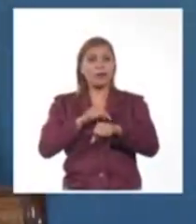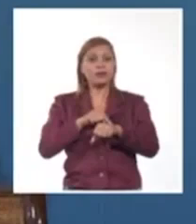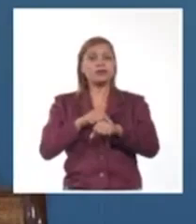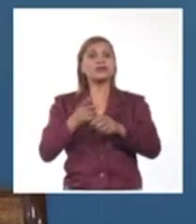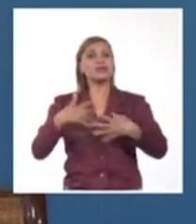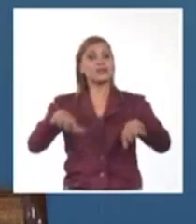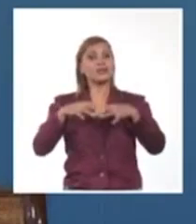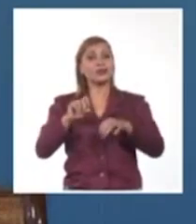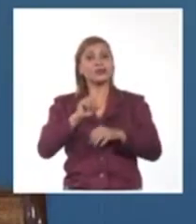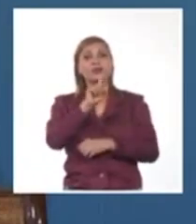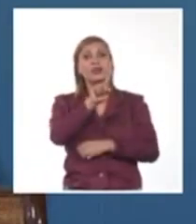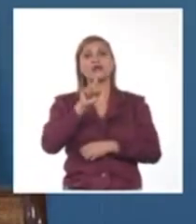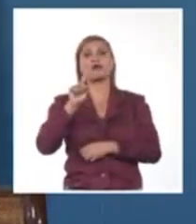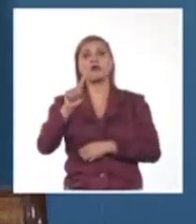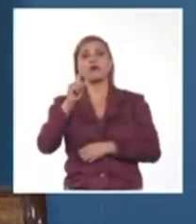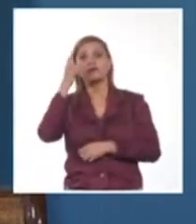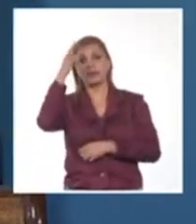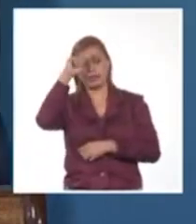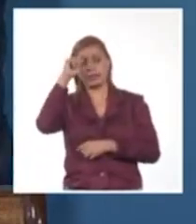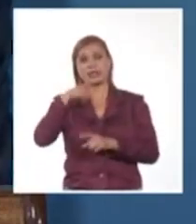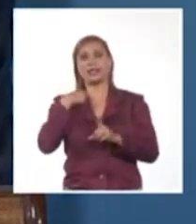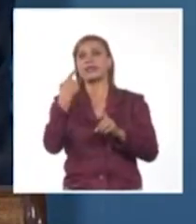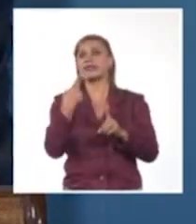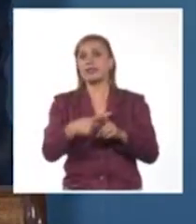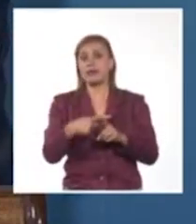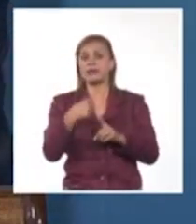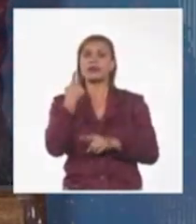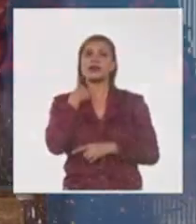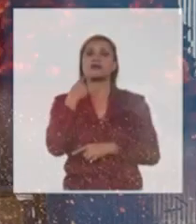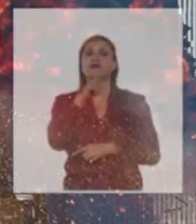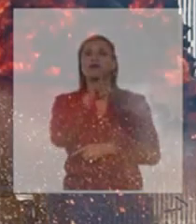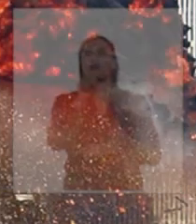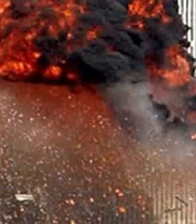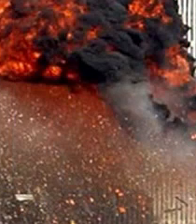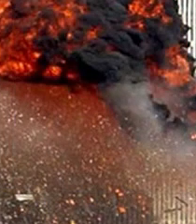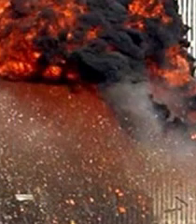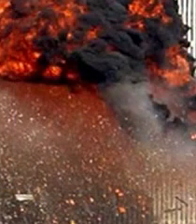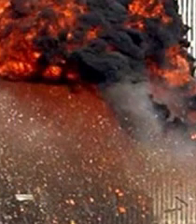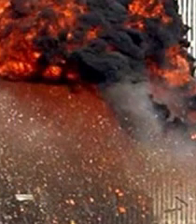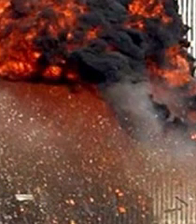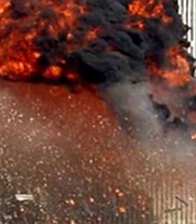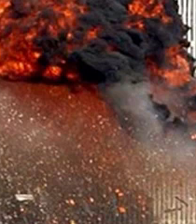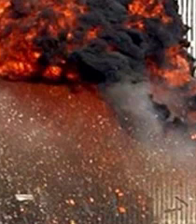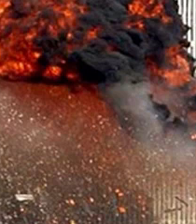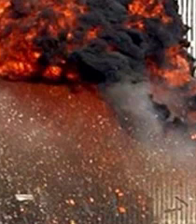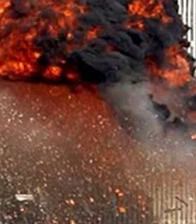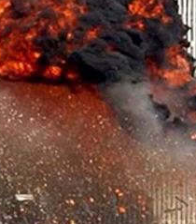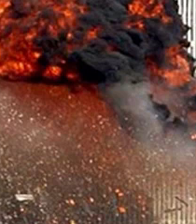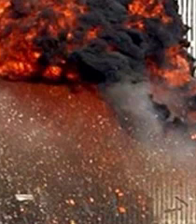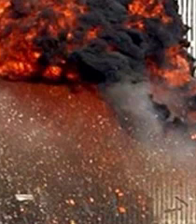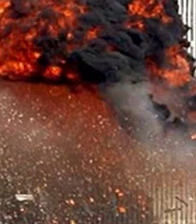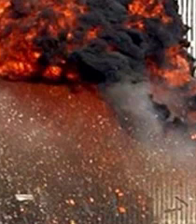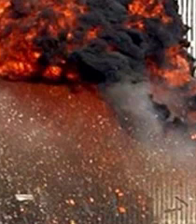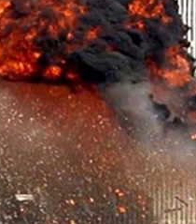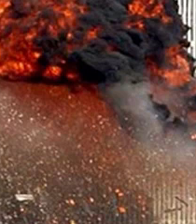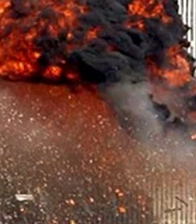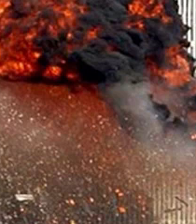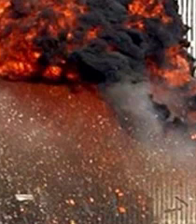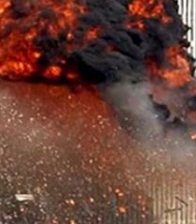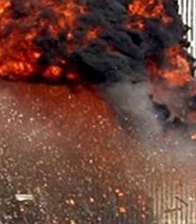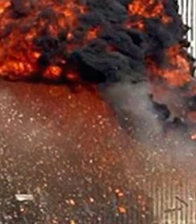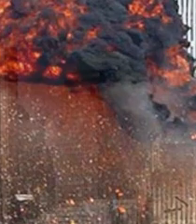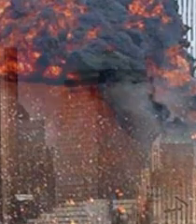del 11 de septiembre de 2001, la República de Cuba ofreció inmediatamente